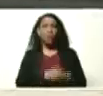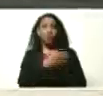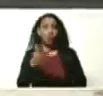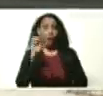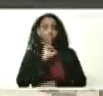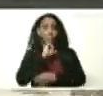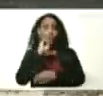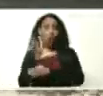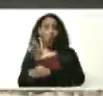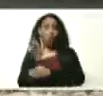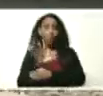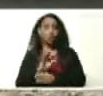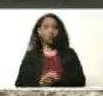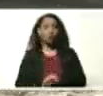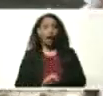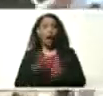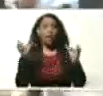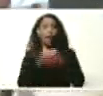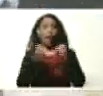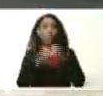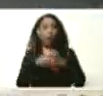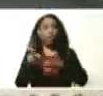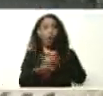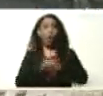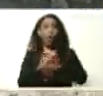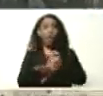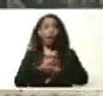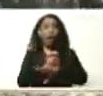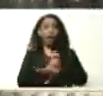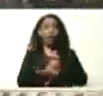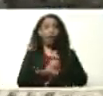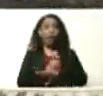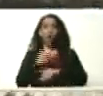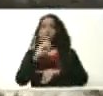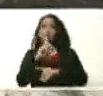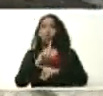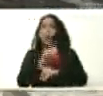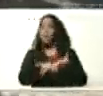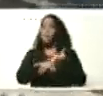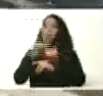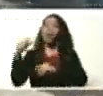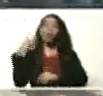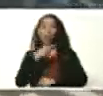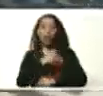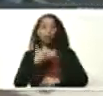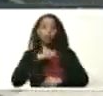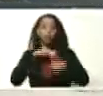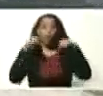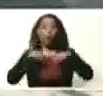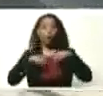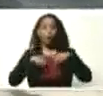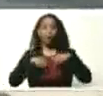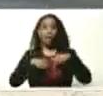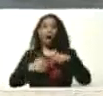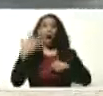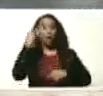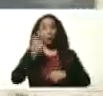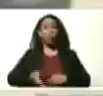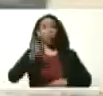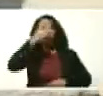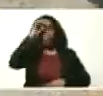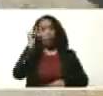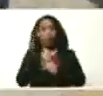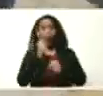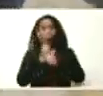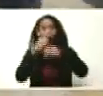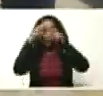envió a todo el equipo de gobierno que ha permanecido. No nos hemos ido de Tejería. Fíjese, hay importantes avances en los trabajos